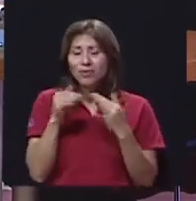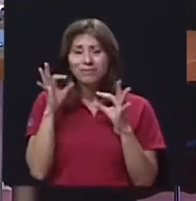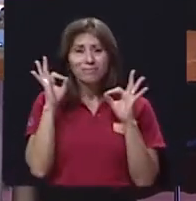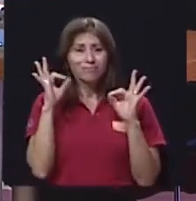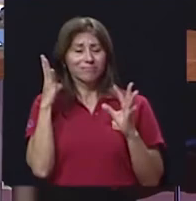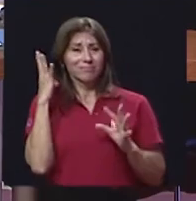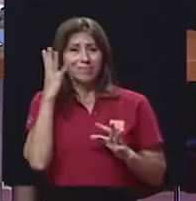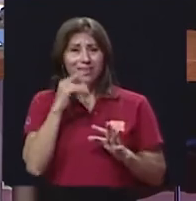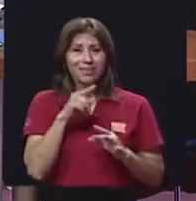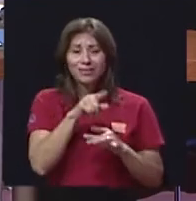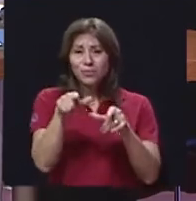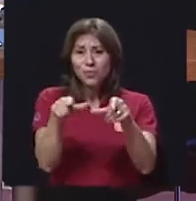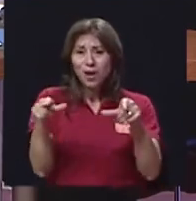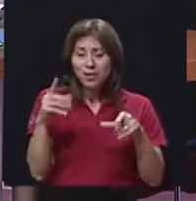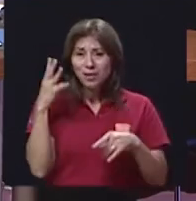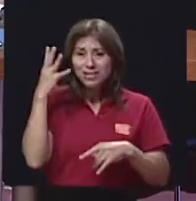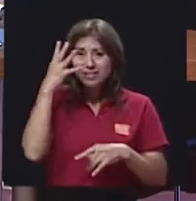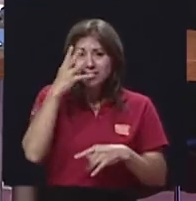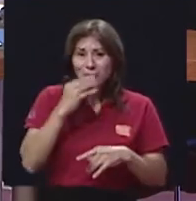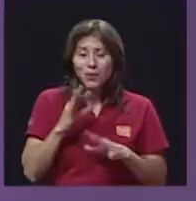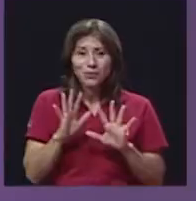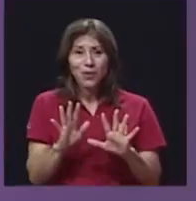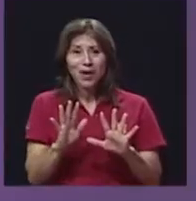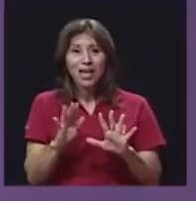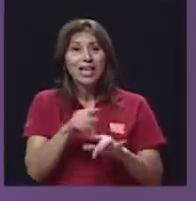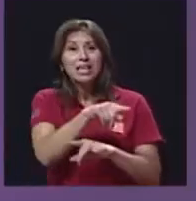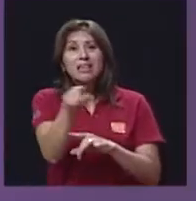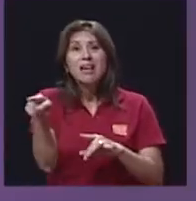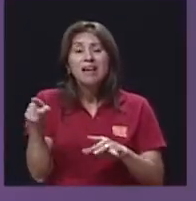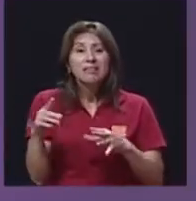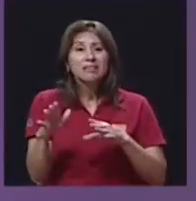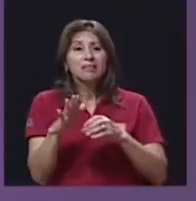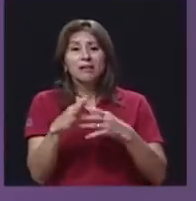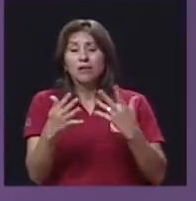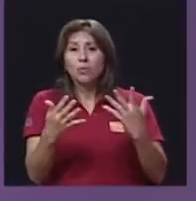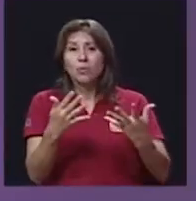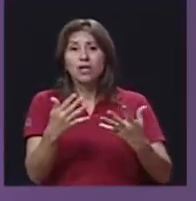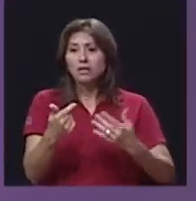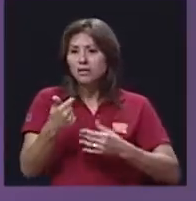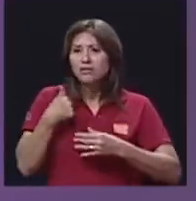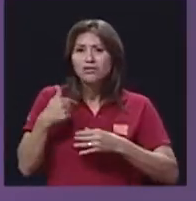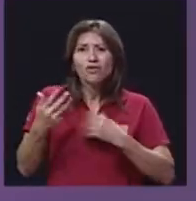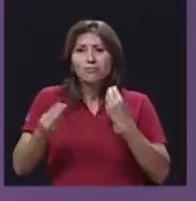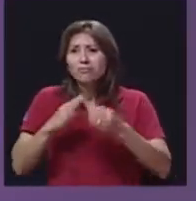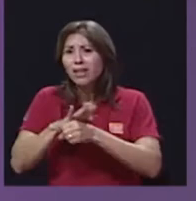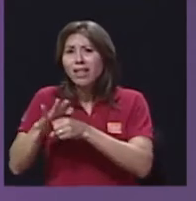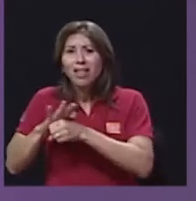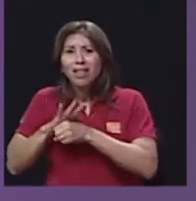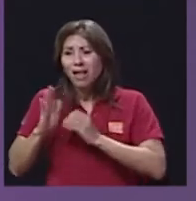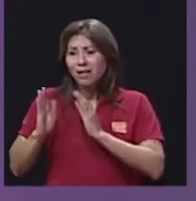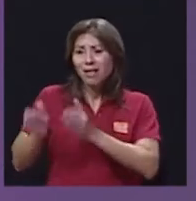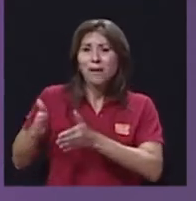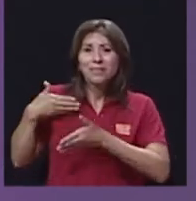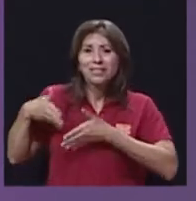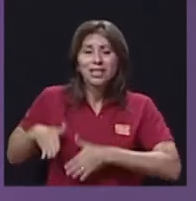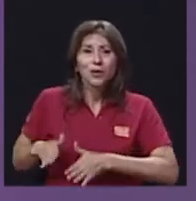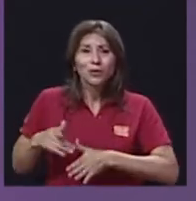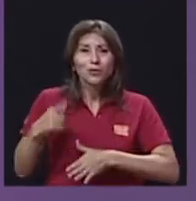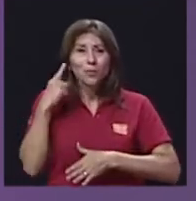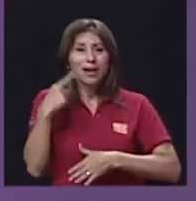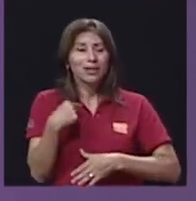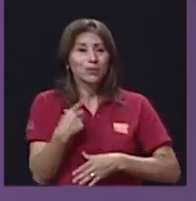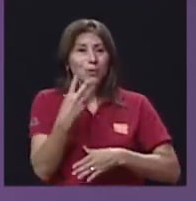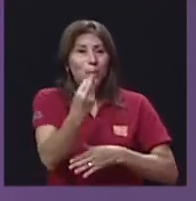después de haber hecho mil malabares para poder llegar ahí dejar a mis hijos con alguien y ponerme a conversar con otro montón de mujeres microempresarias